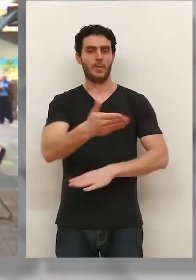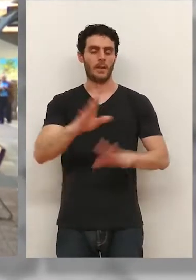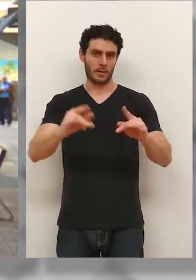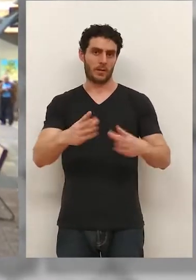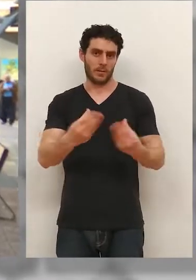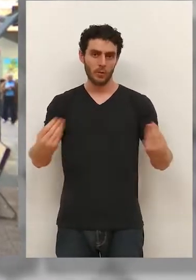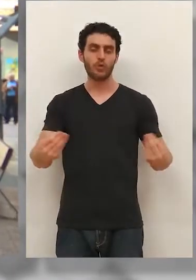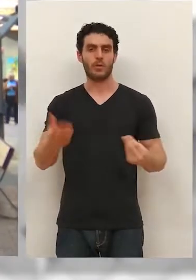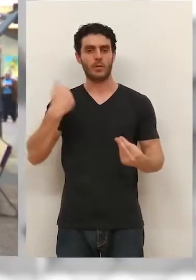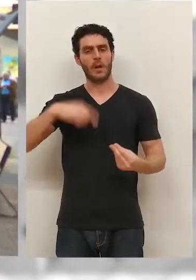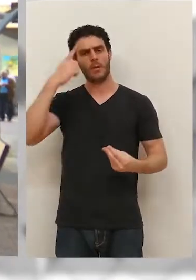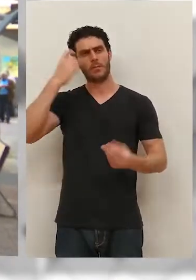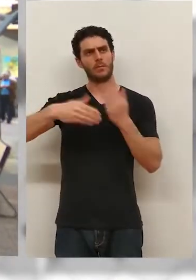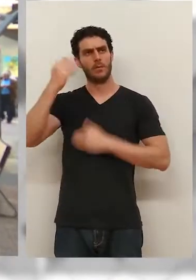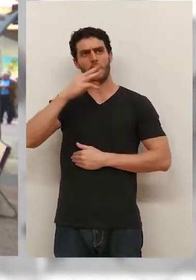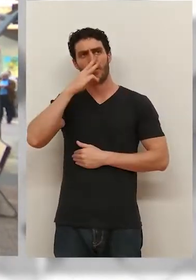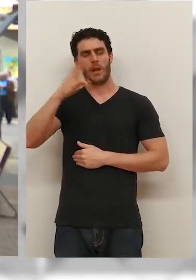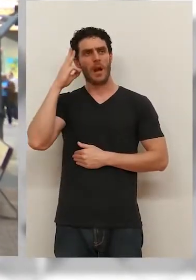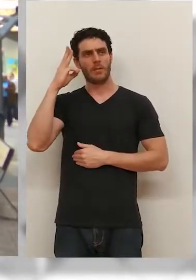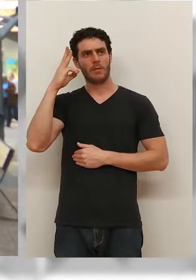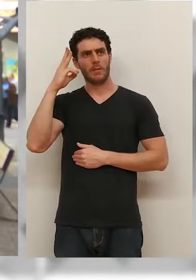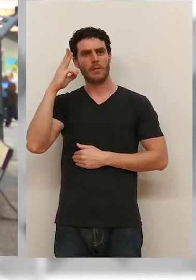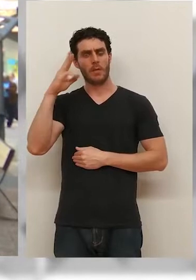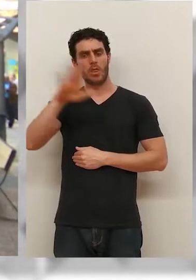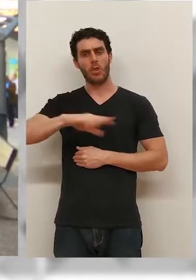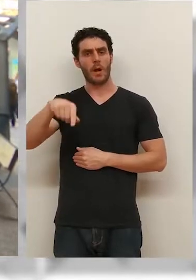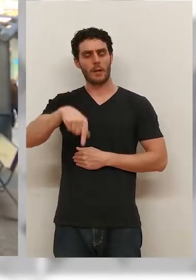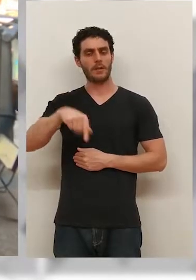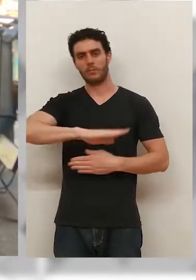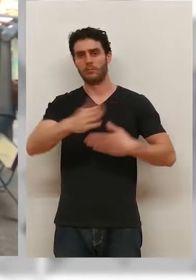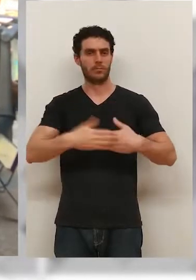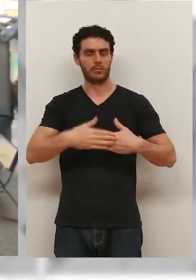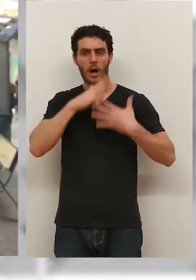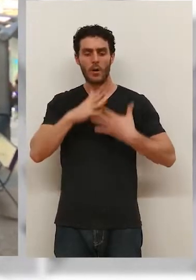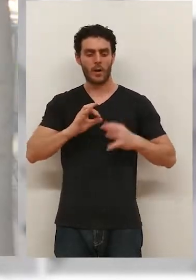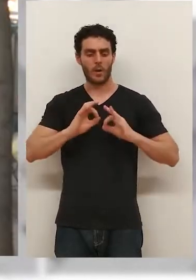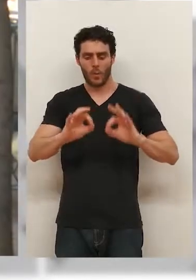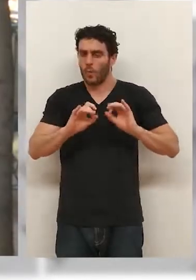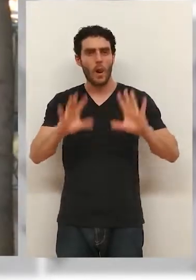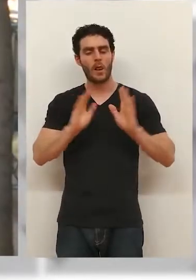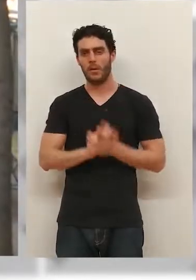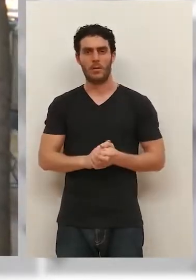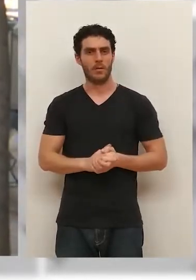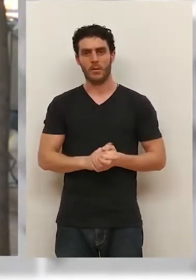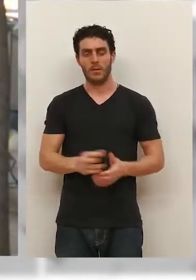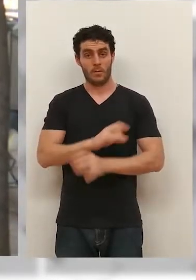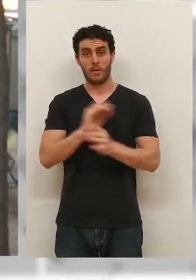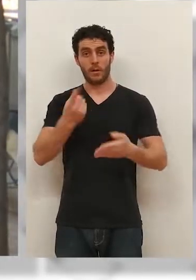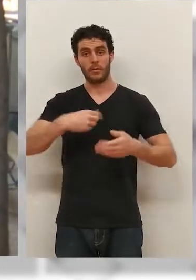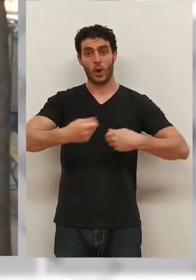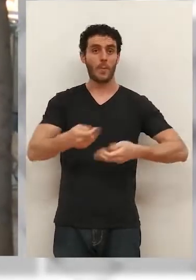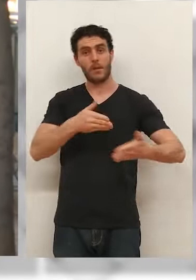muchísimo. Ya tenemos el recordatorio de hace 3 años, ahora por junio, que se cerró la zona esta, igual que ahora. Pues no poder acceder a